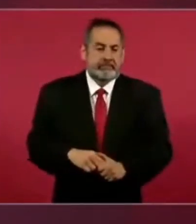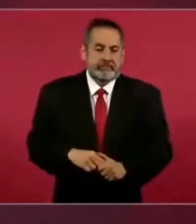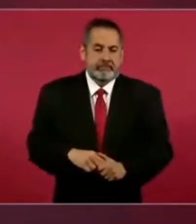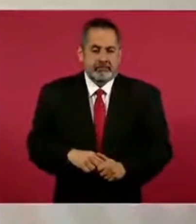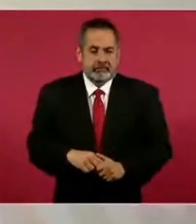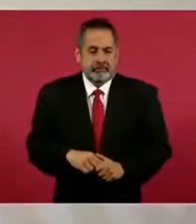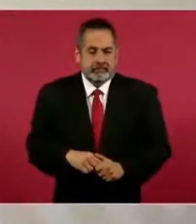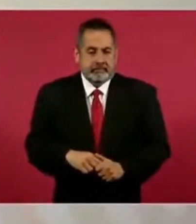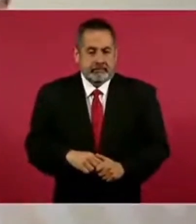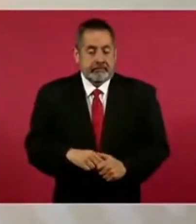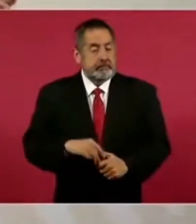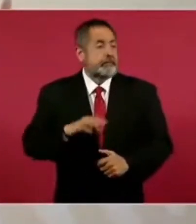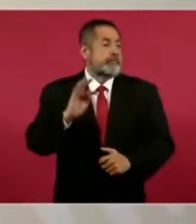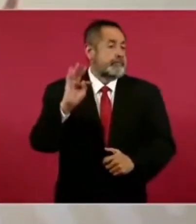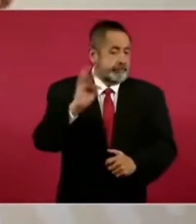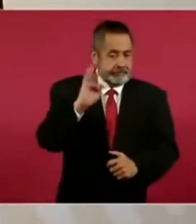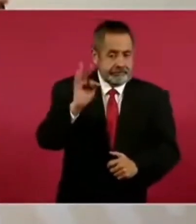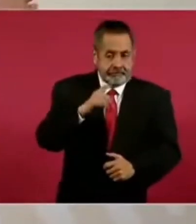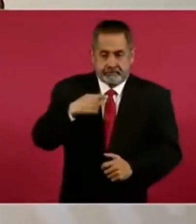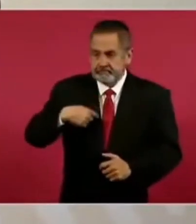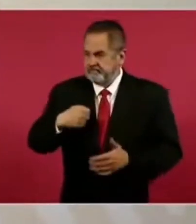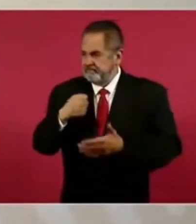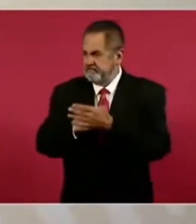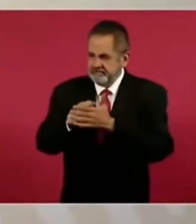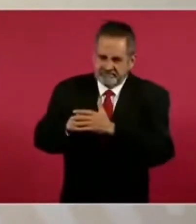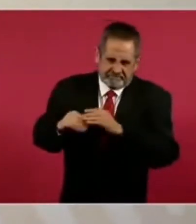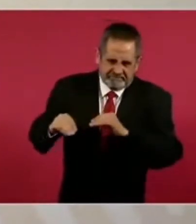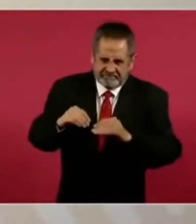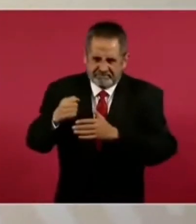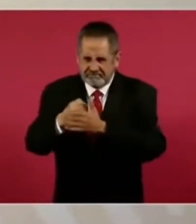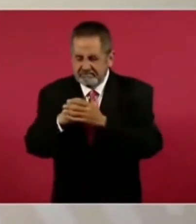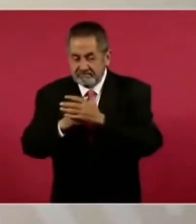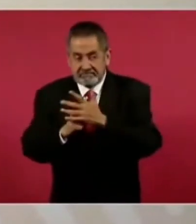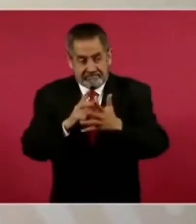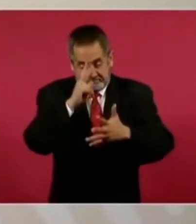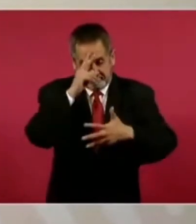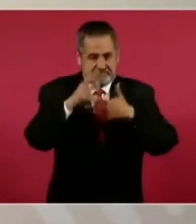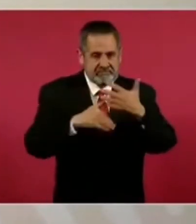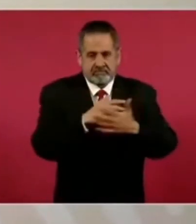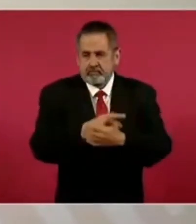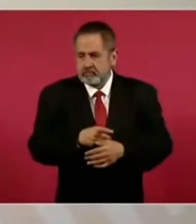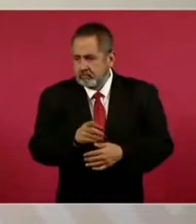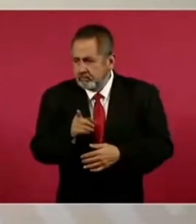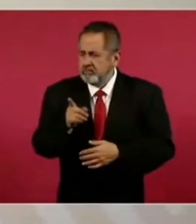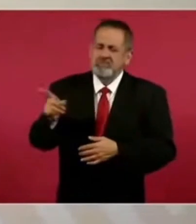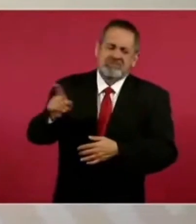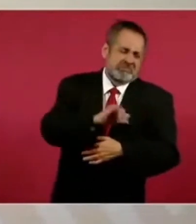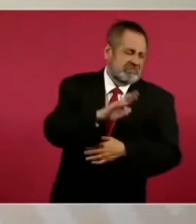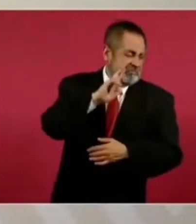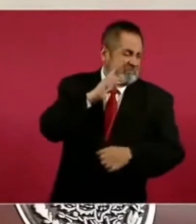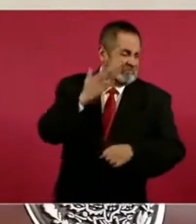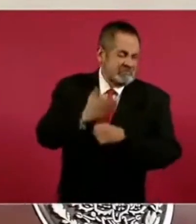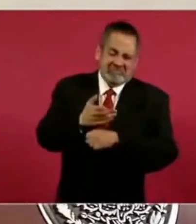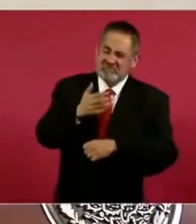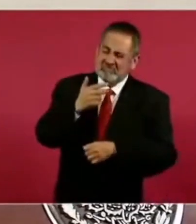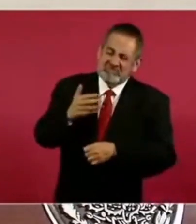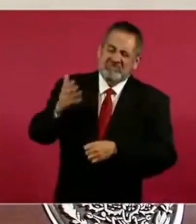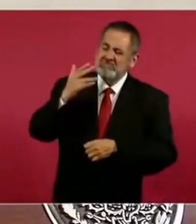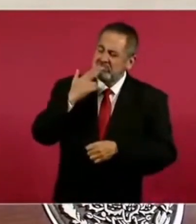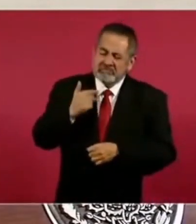Y si se moviliza y hay violencia, qué irresponsable.